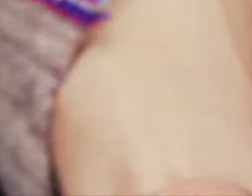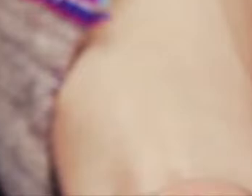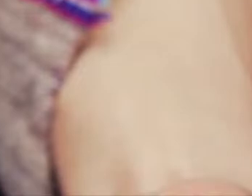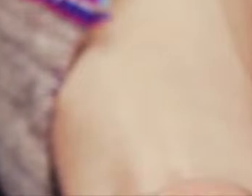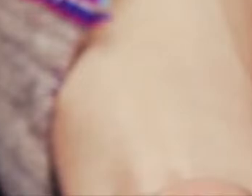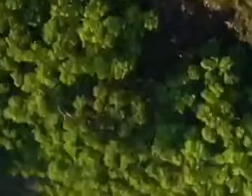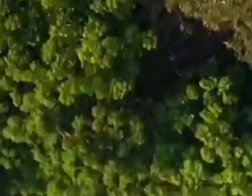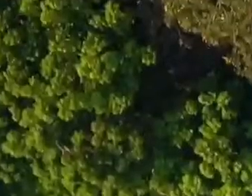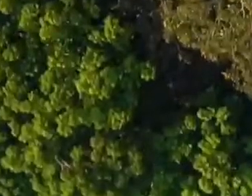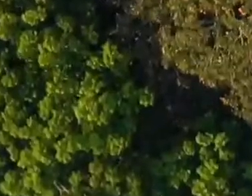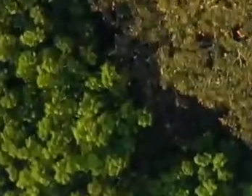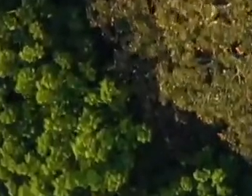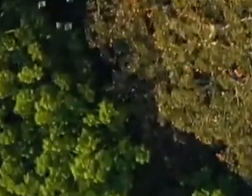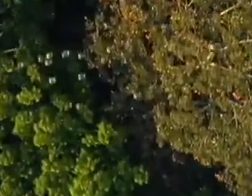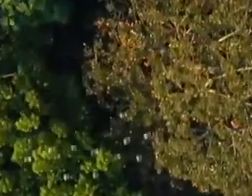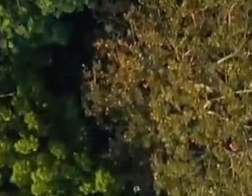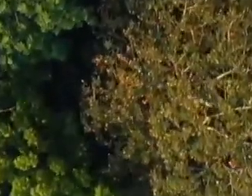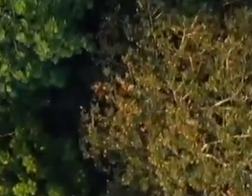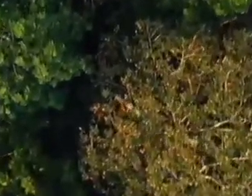humana.